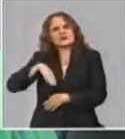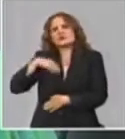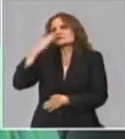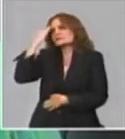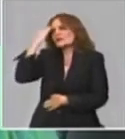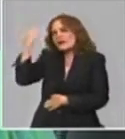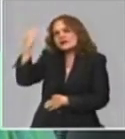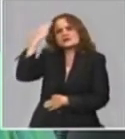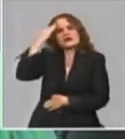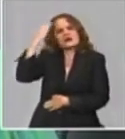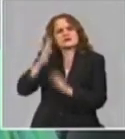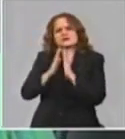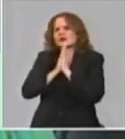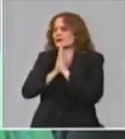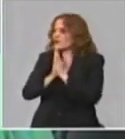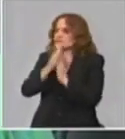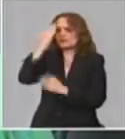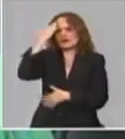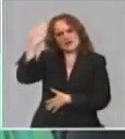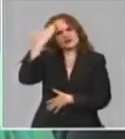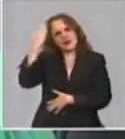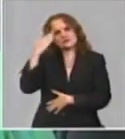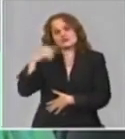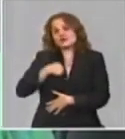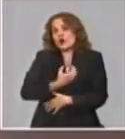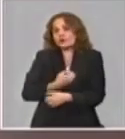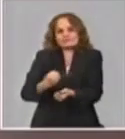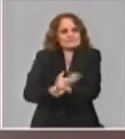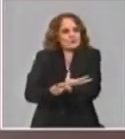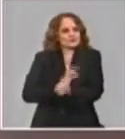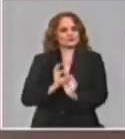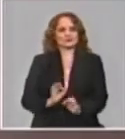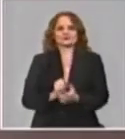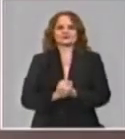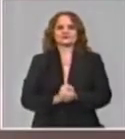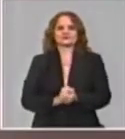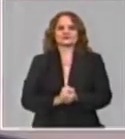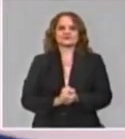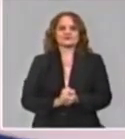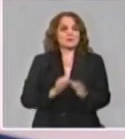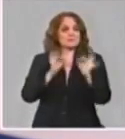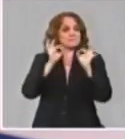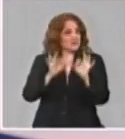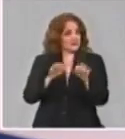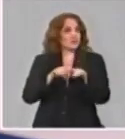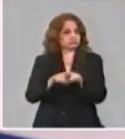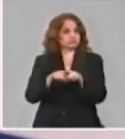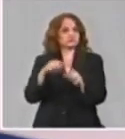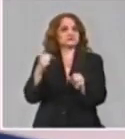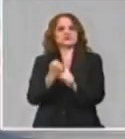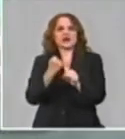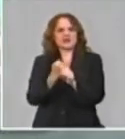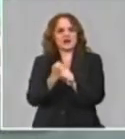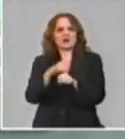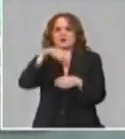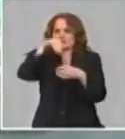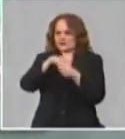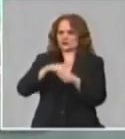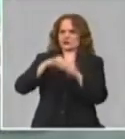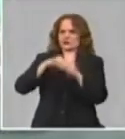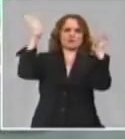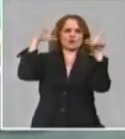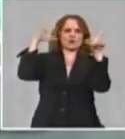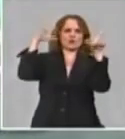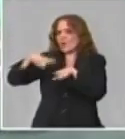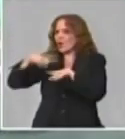gracias varias veces y me decía gracias señor, gracias, gracias. A la par con este desempeño, trabajadores del CIUM en Granma también complementan